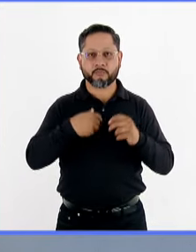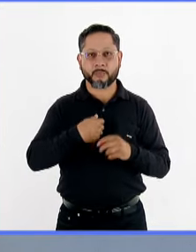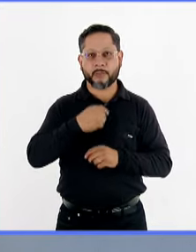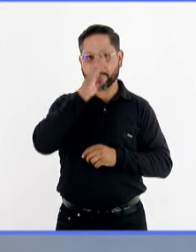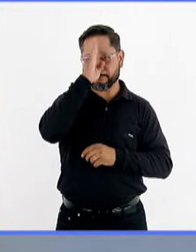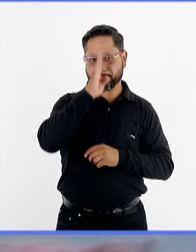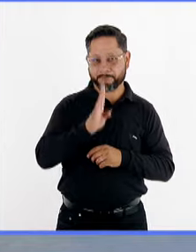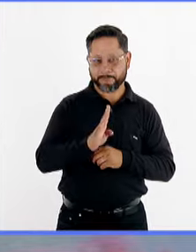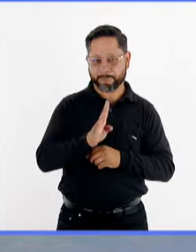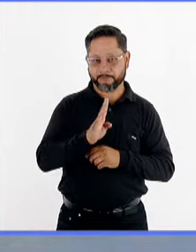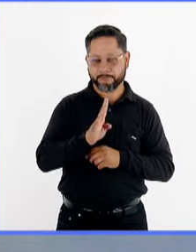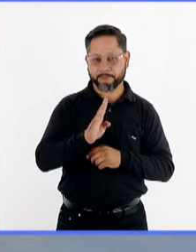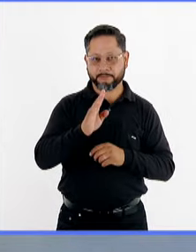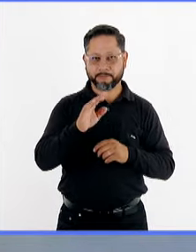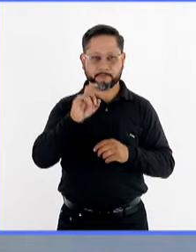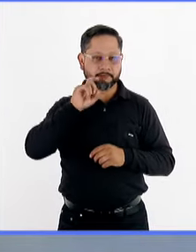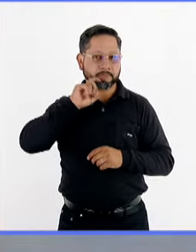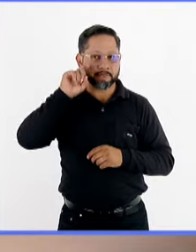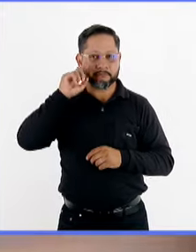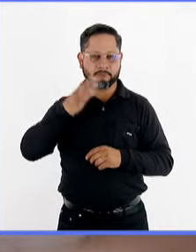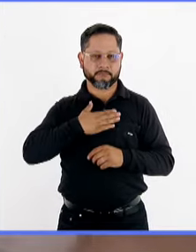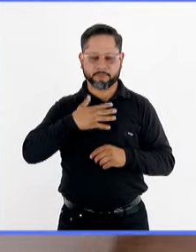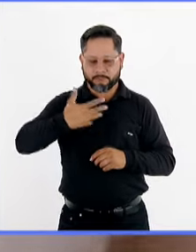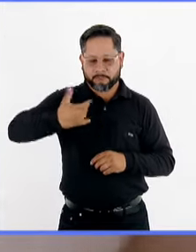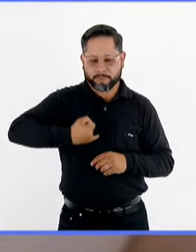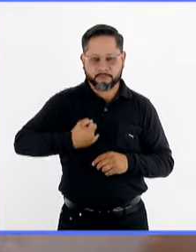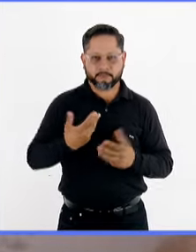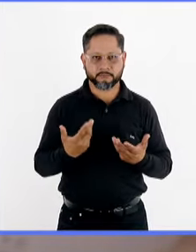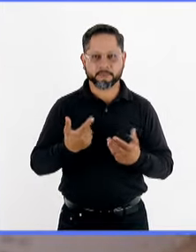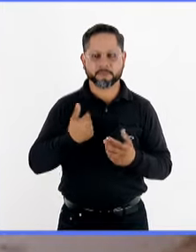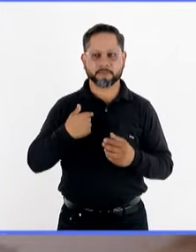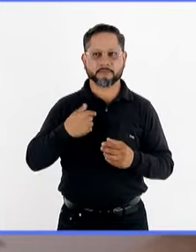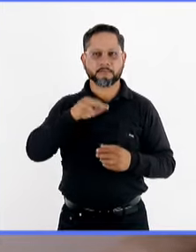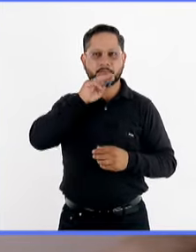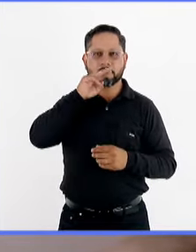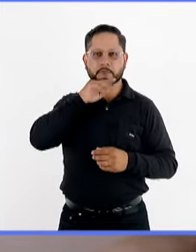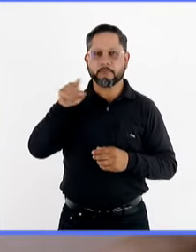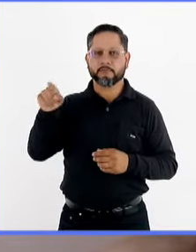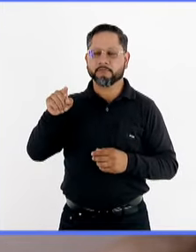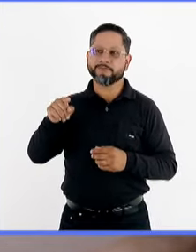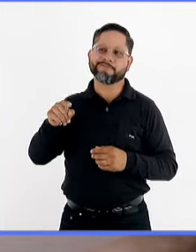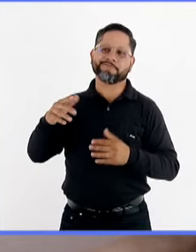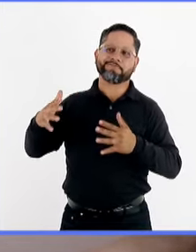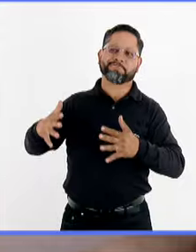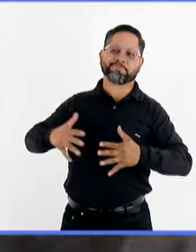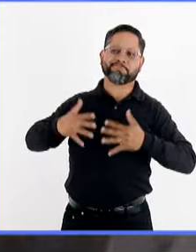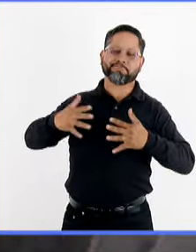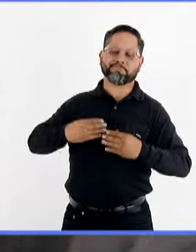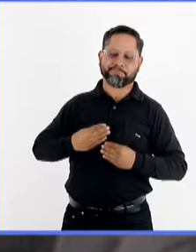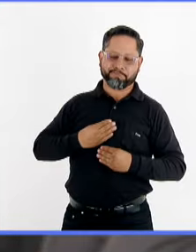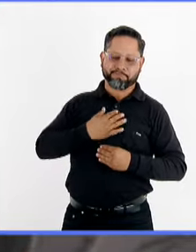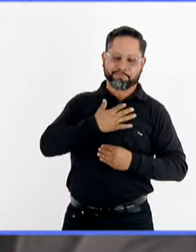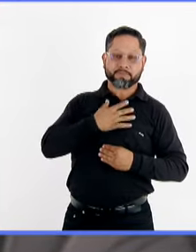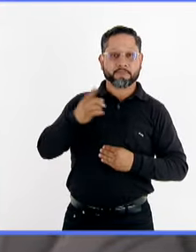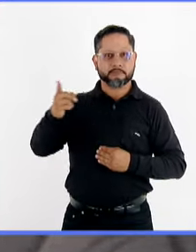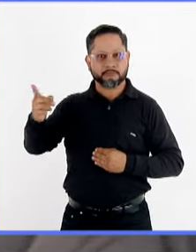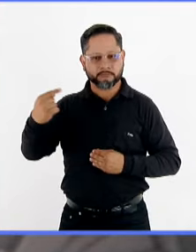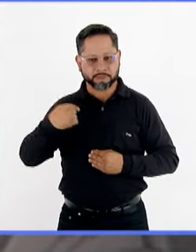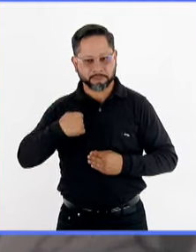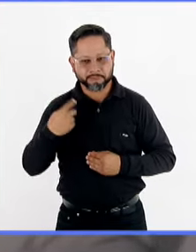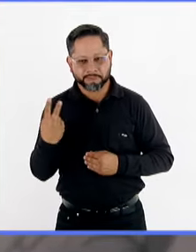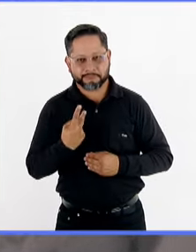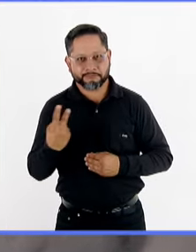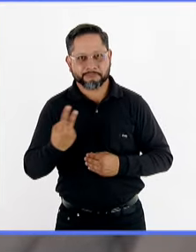bisexualidad porque, bueno, soy bisexual. Pues ahí también mi mamá me inspiró porque ella salió del closet conmigo